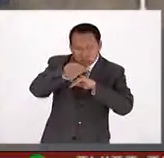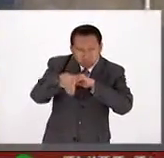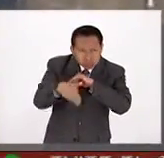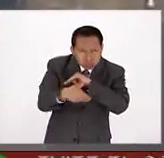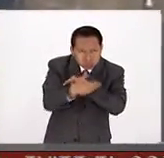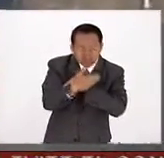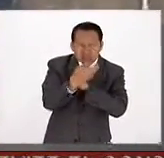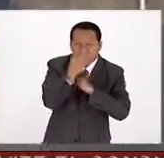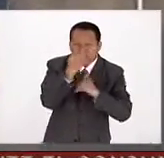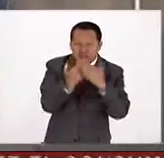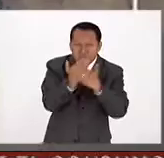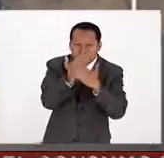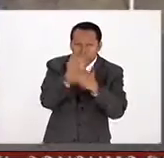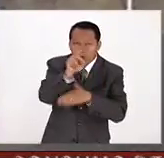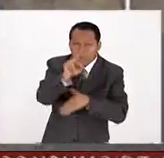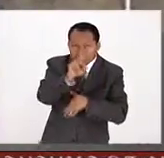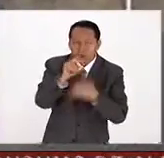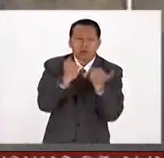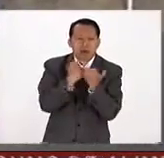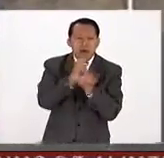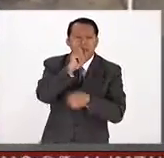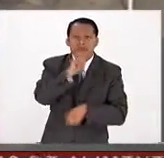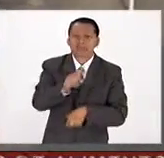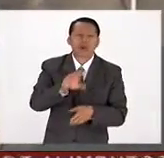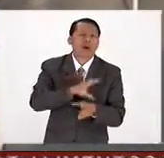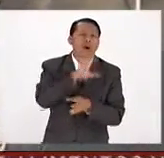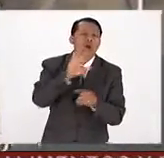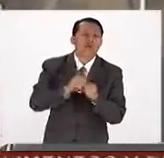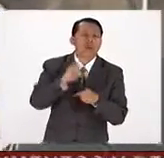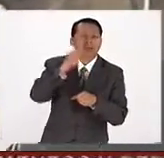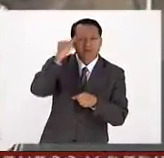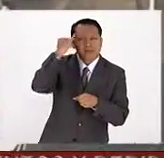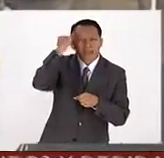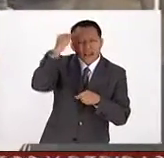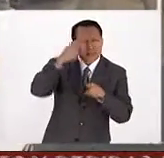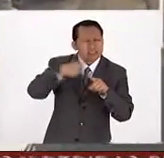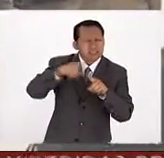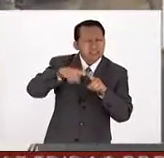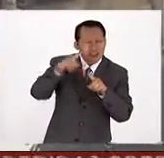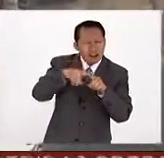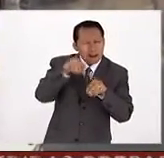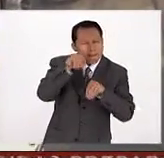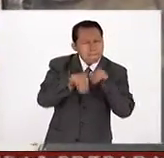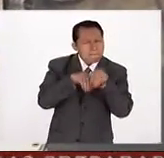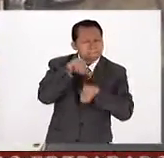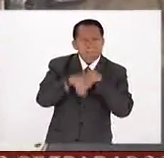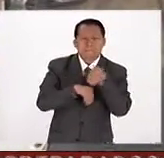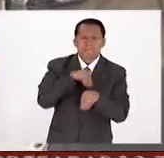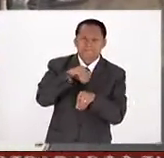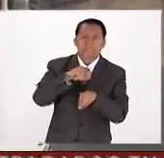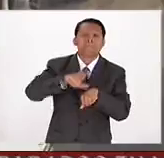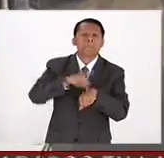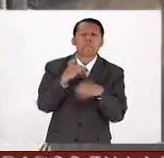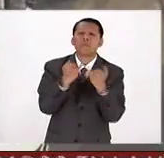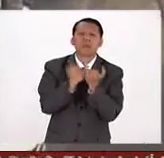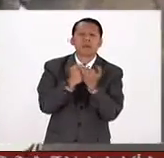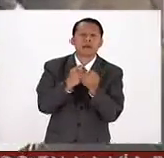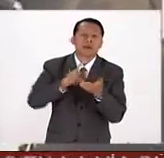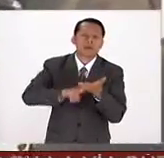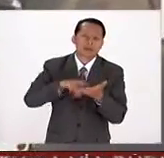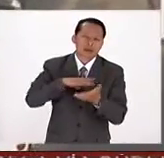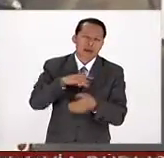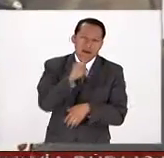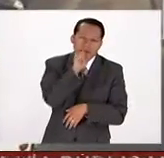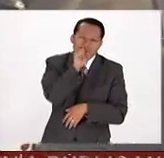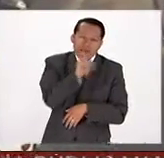lo dices, tiene que ver con todos. Es un cóctel ideológico muy interesante porque finalmente estamos hablando de los radicalismos